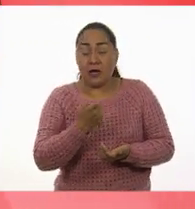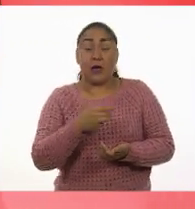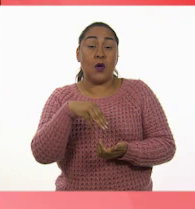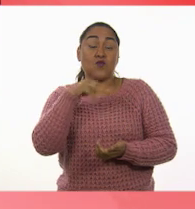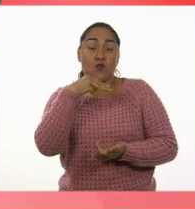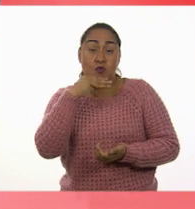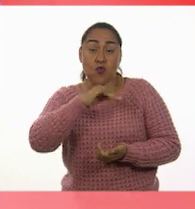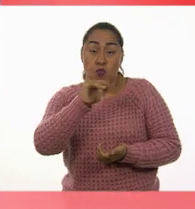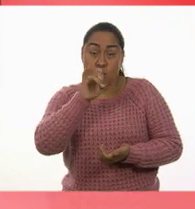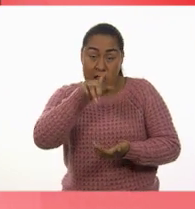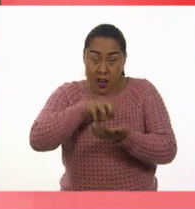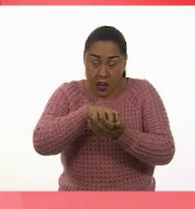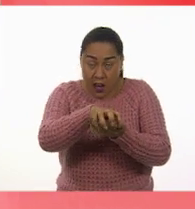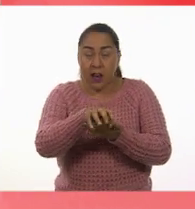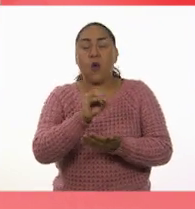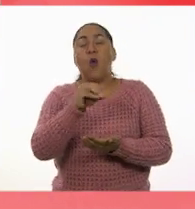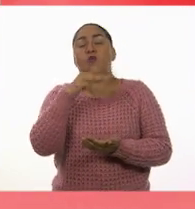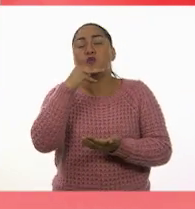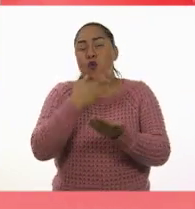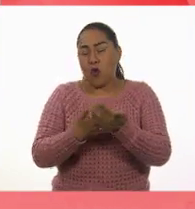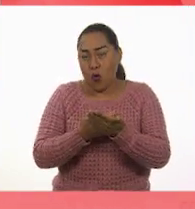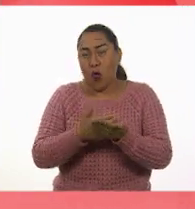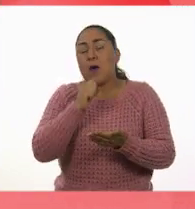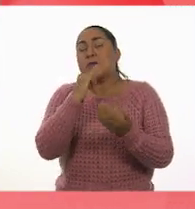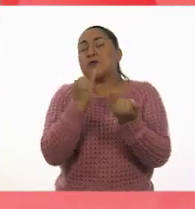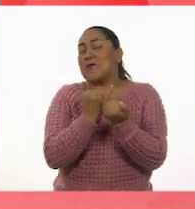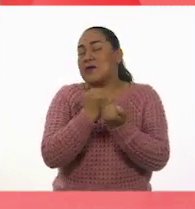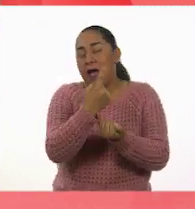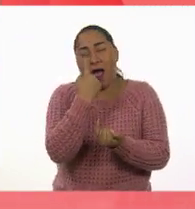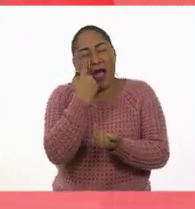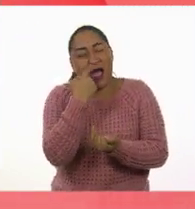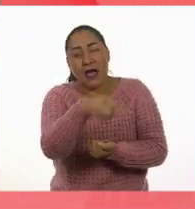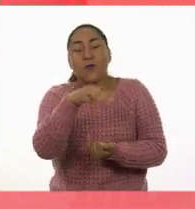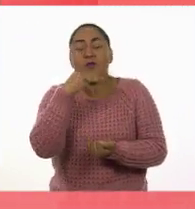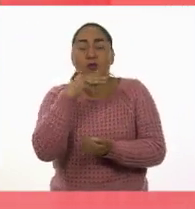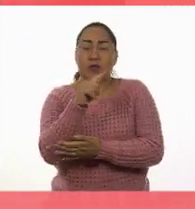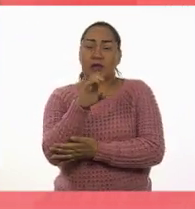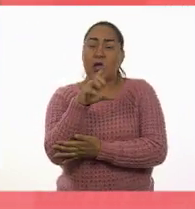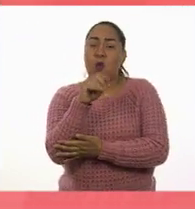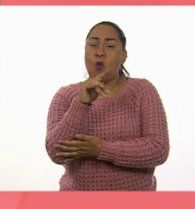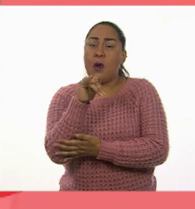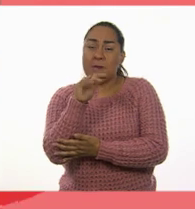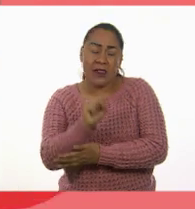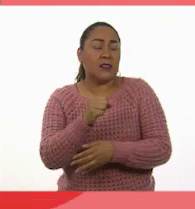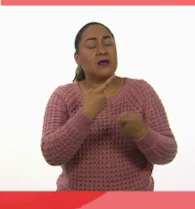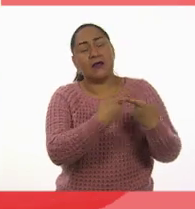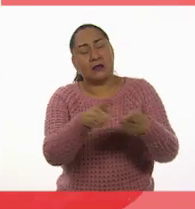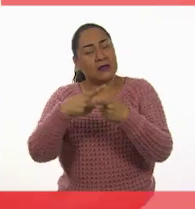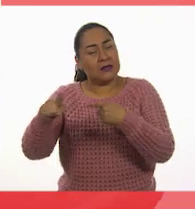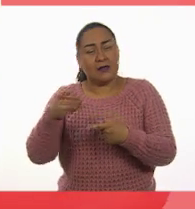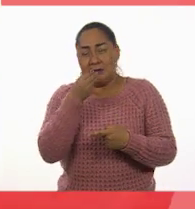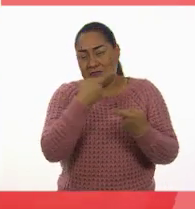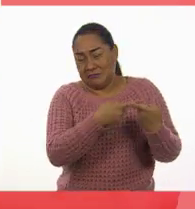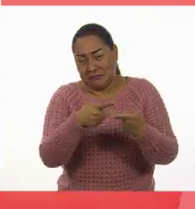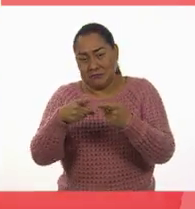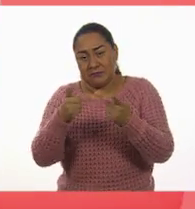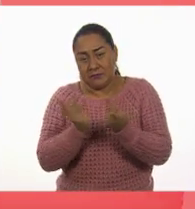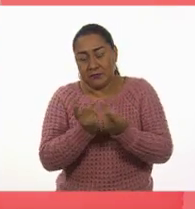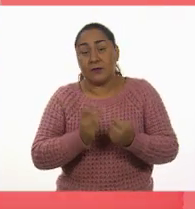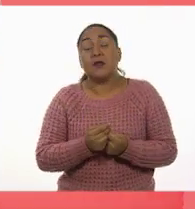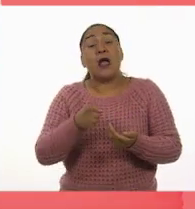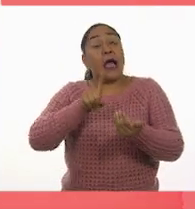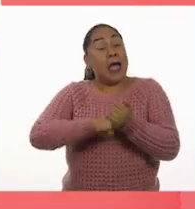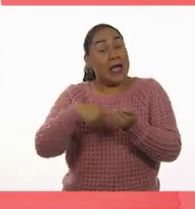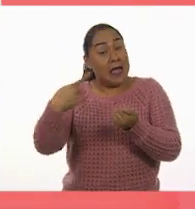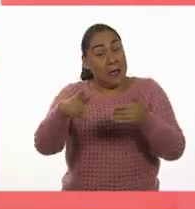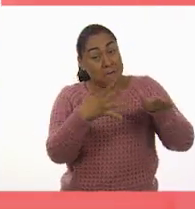jumil y mole rosa, y por supuesto el afamado mole de Tlololapan, entre otros platillos. Los productos del mar no